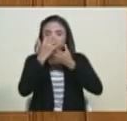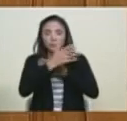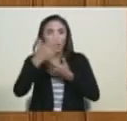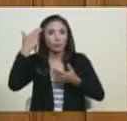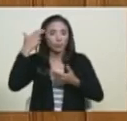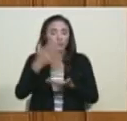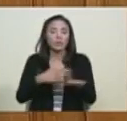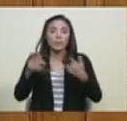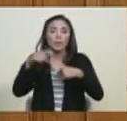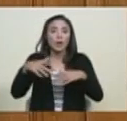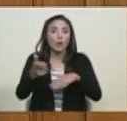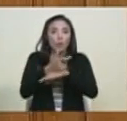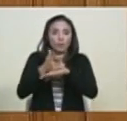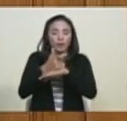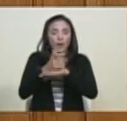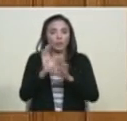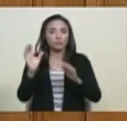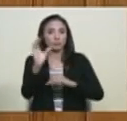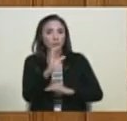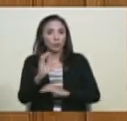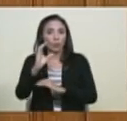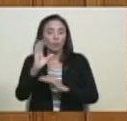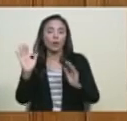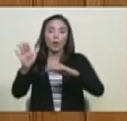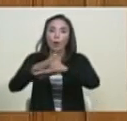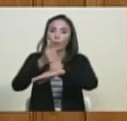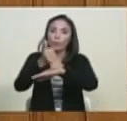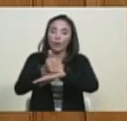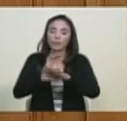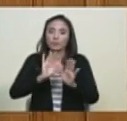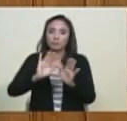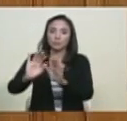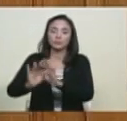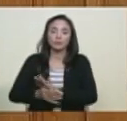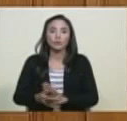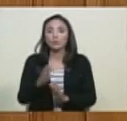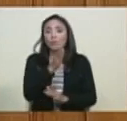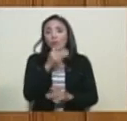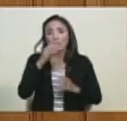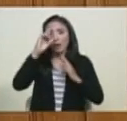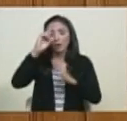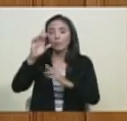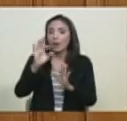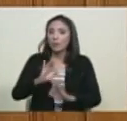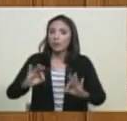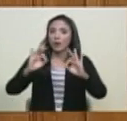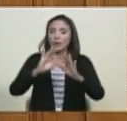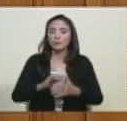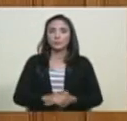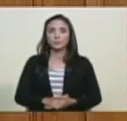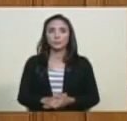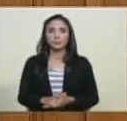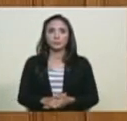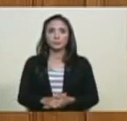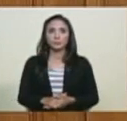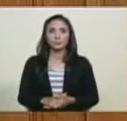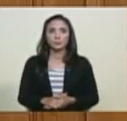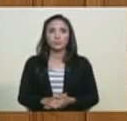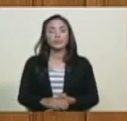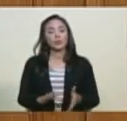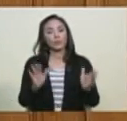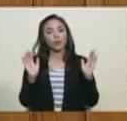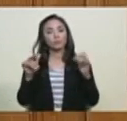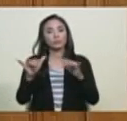Colombia y los asesinos que desde Colombia, territorio colombiano, preparan el asesinato